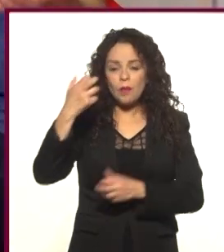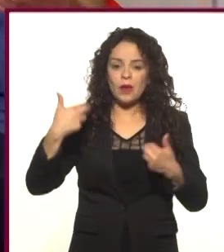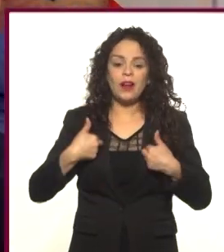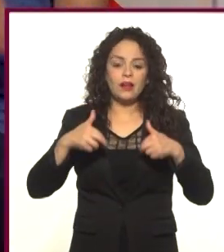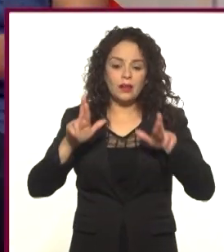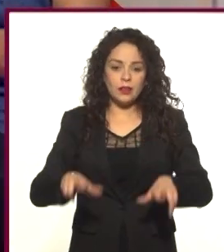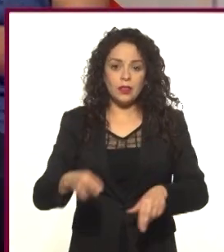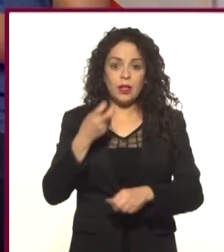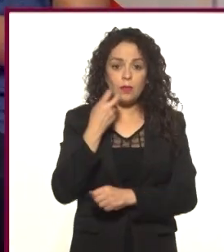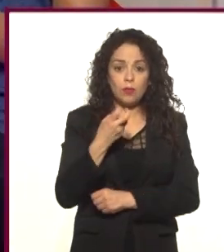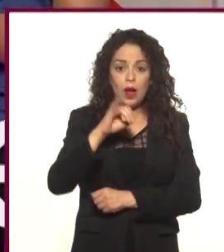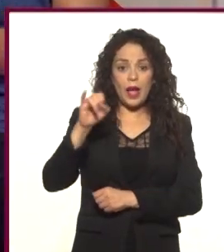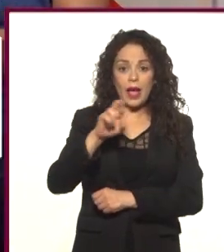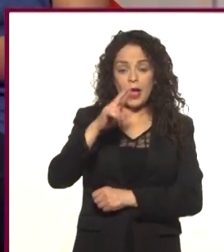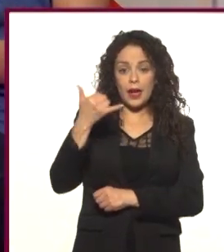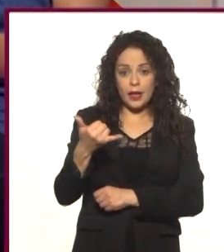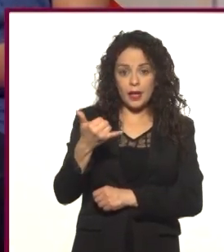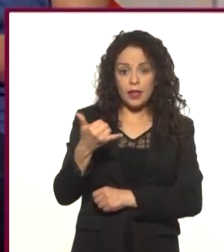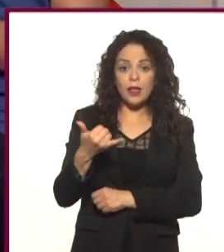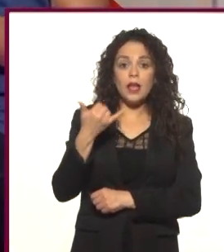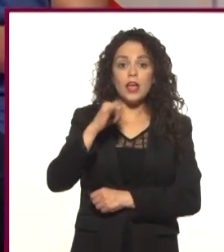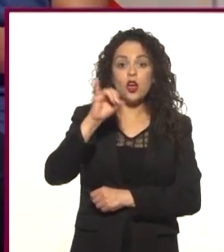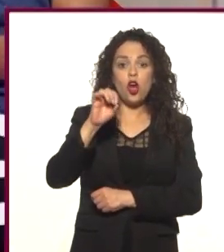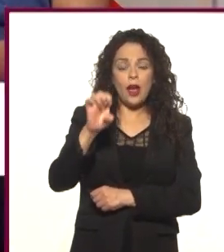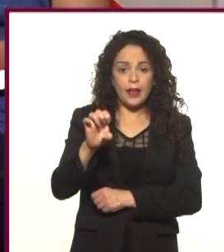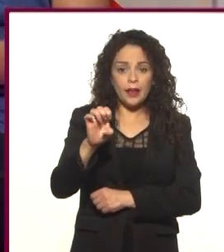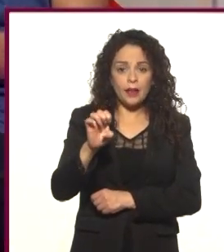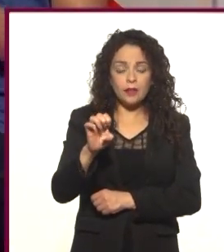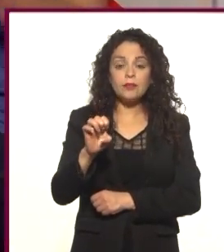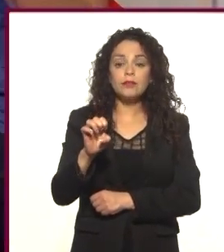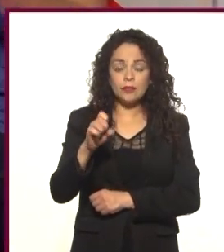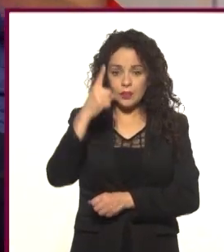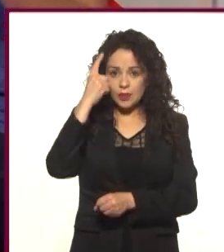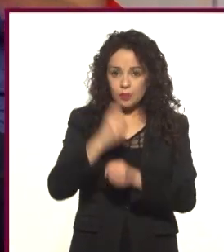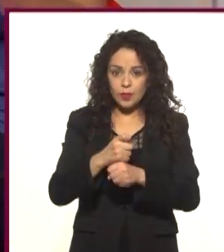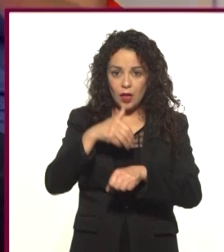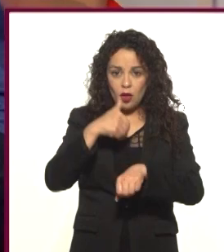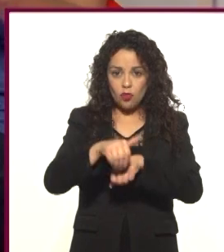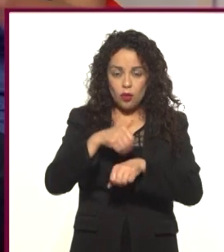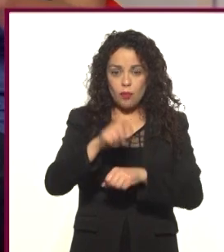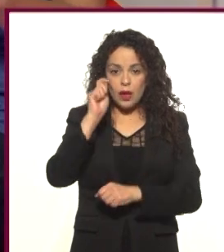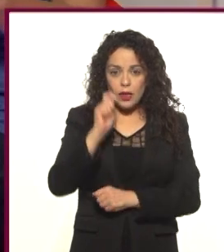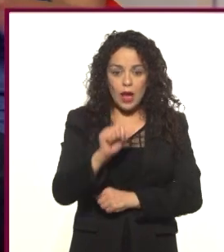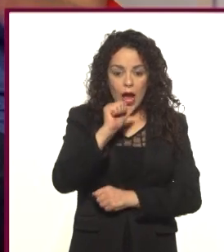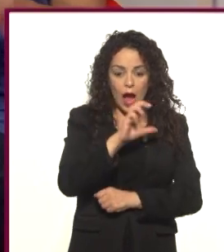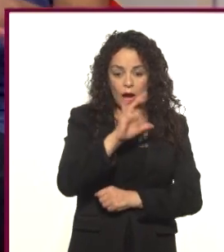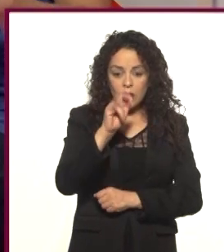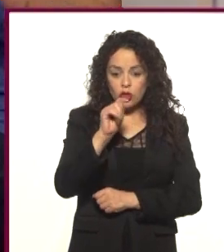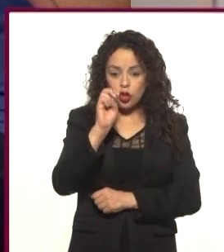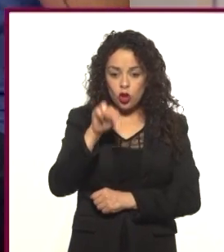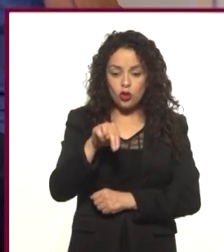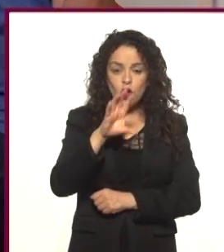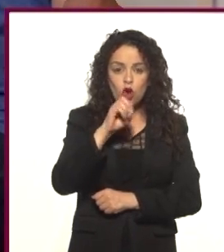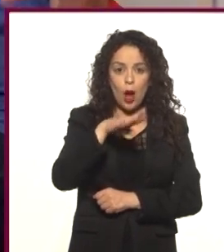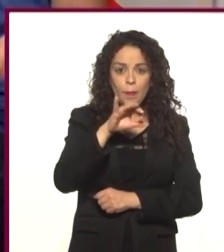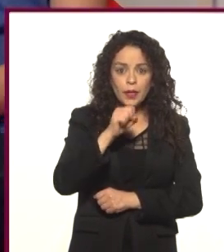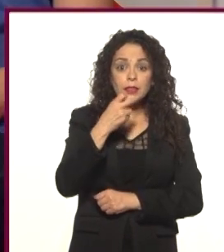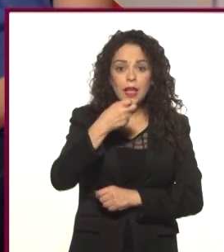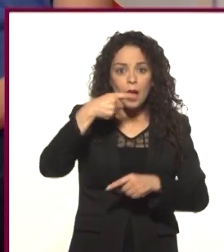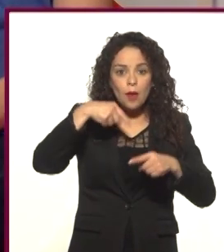Fue así que de la pluma de Jerry Siegel y el lápiz de Joe Shuster, en el número 1 de Action Comics, nació